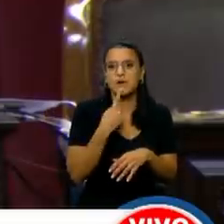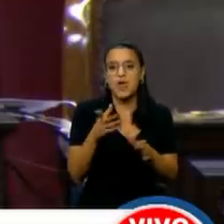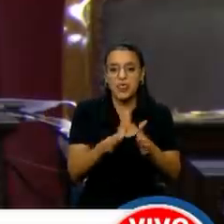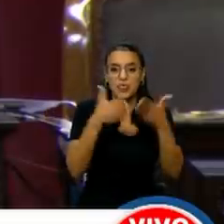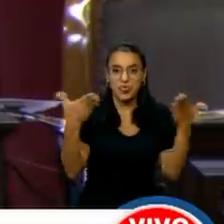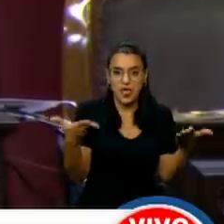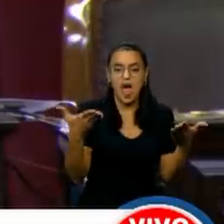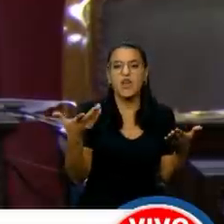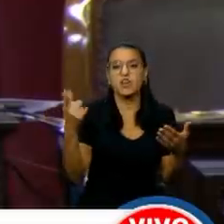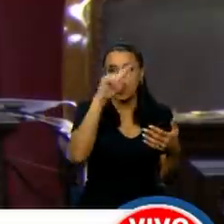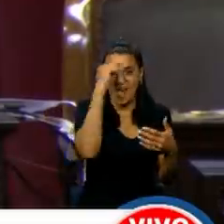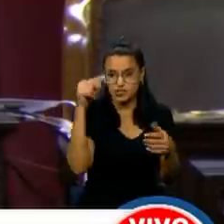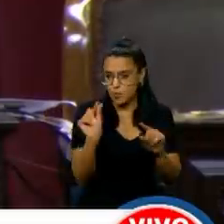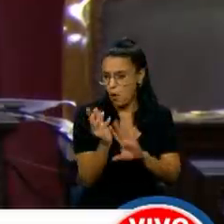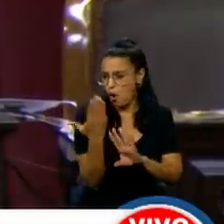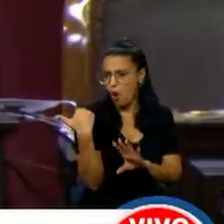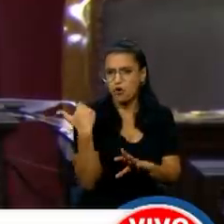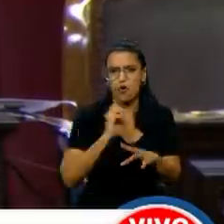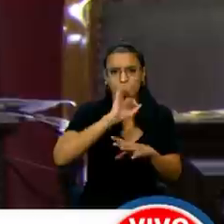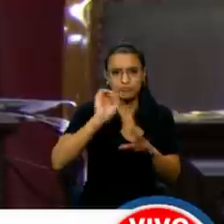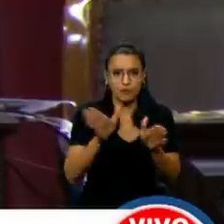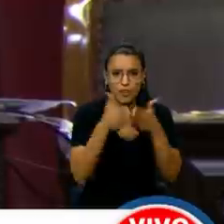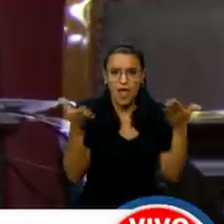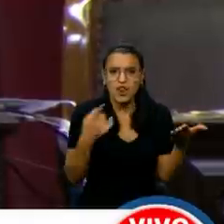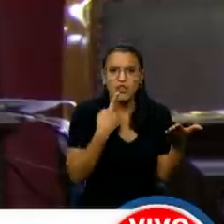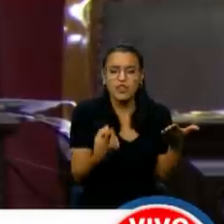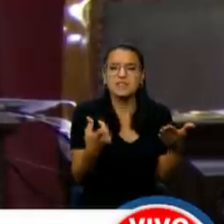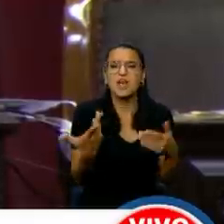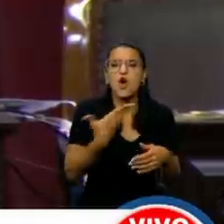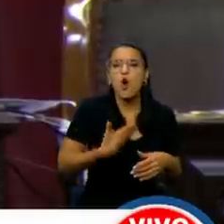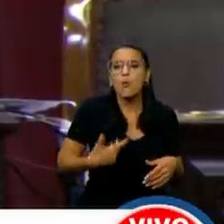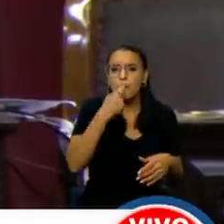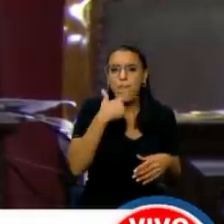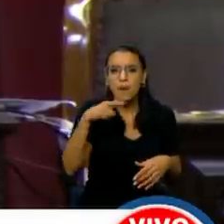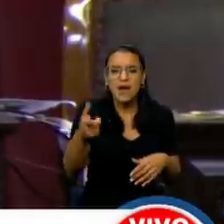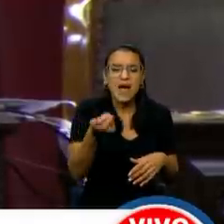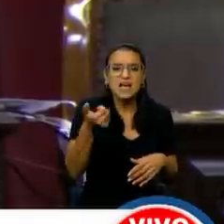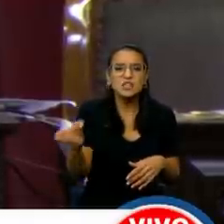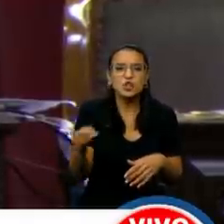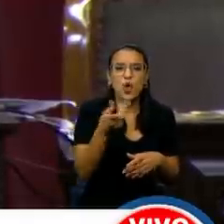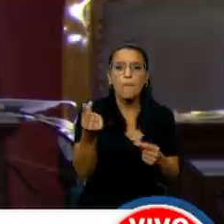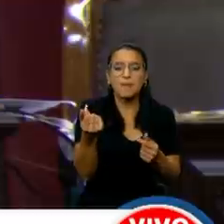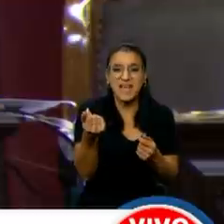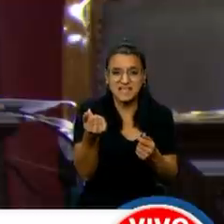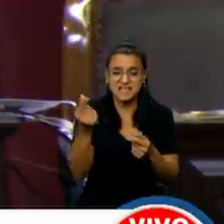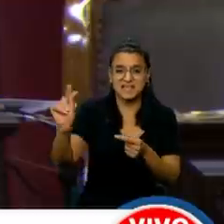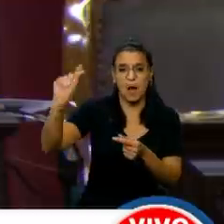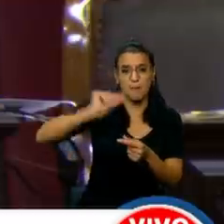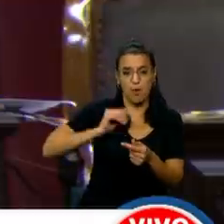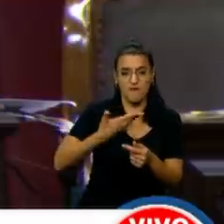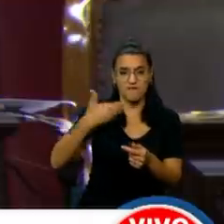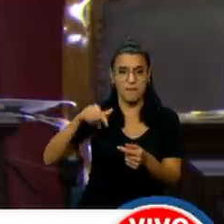diario de tirada nacional no hace mucho tiempo y el gobierno de macri destinó casi todo el préstamo del fondo monetario